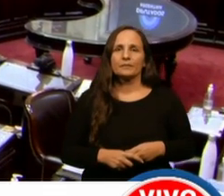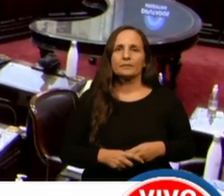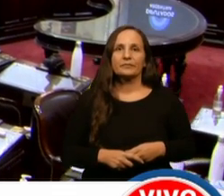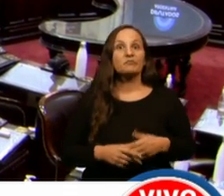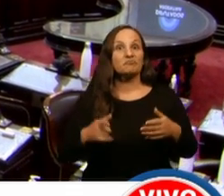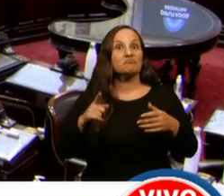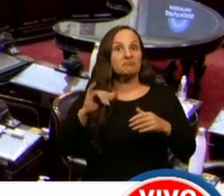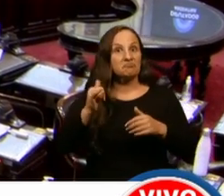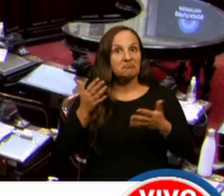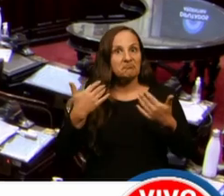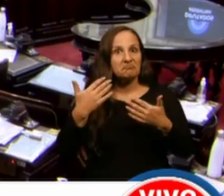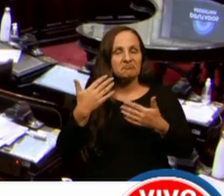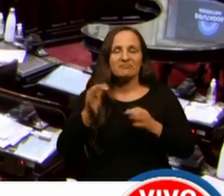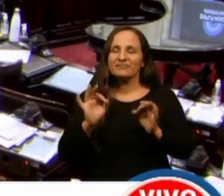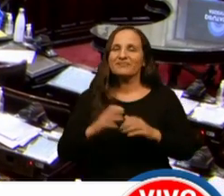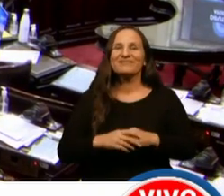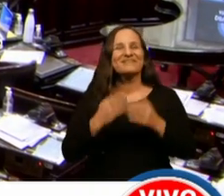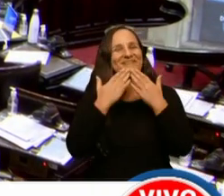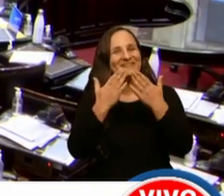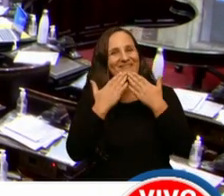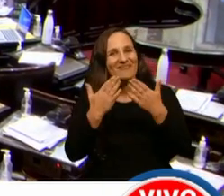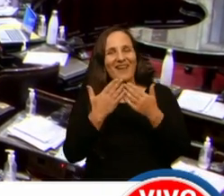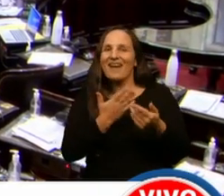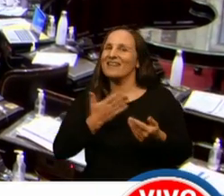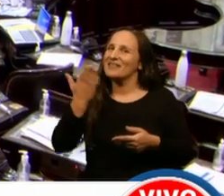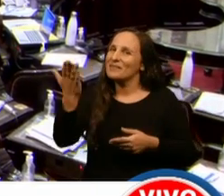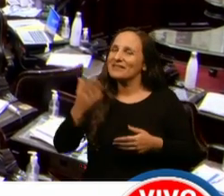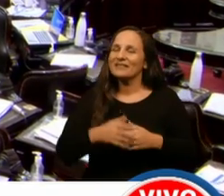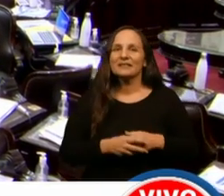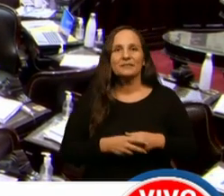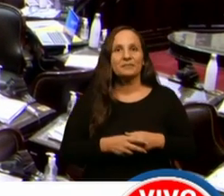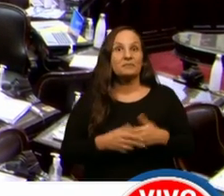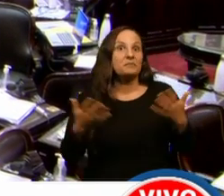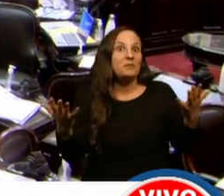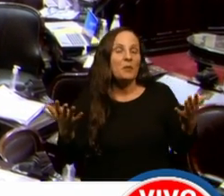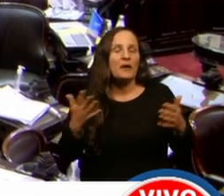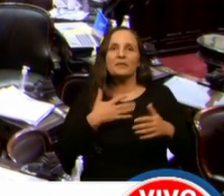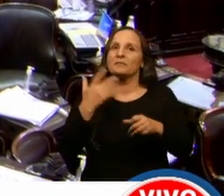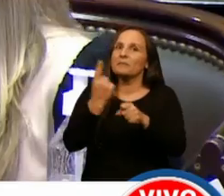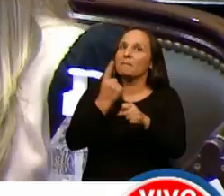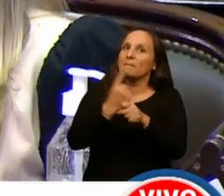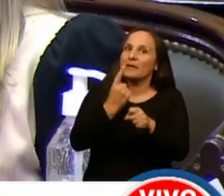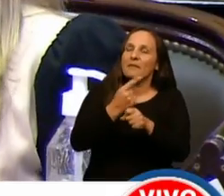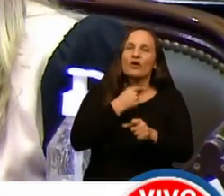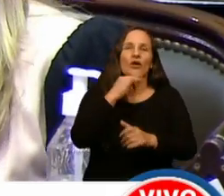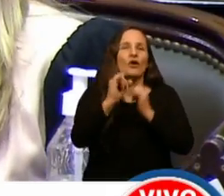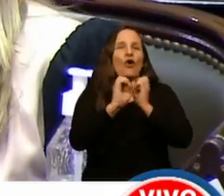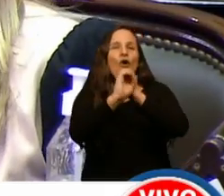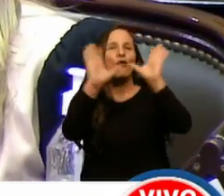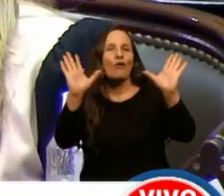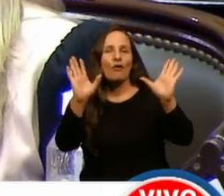hay estabilidad diputada gracias muchas gracias señor presidente bueno ante todo quiero hacer algunas aclaraciones